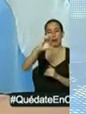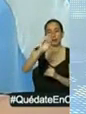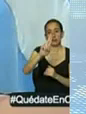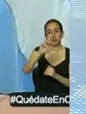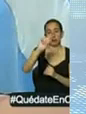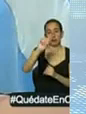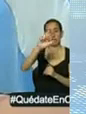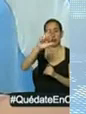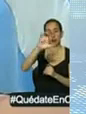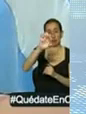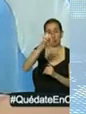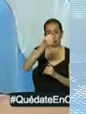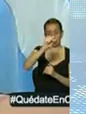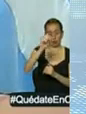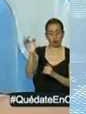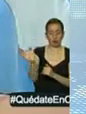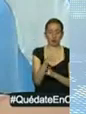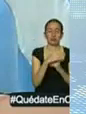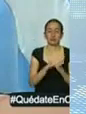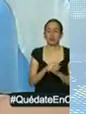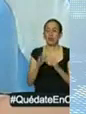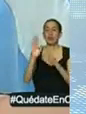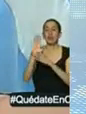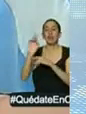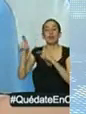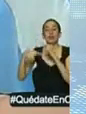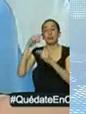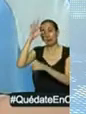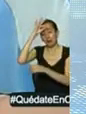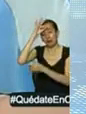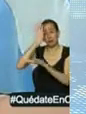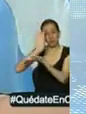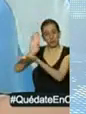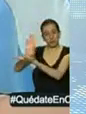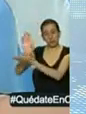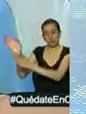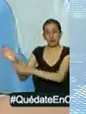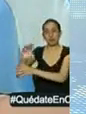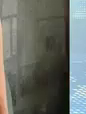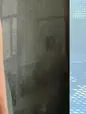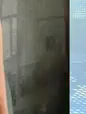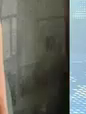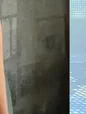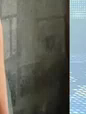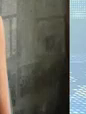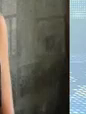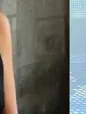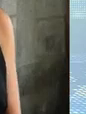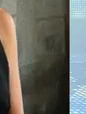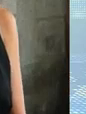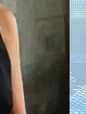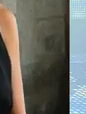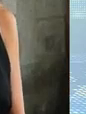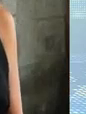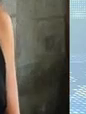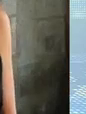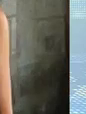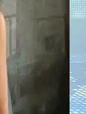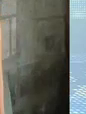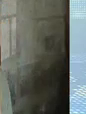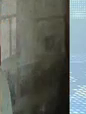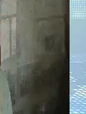con las personas que aún encuentran sus cadáveres? Esto es desesperante. Hay casos de unos que la gente me cuenta cada día una